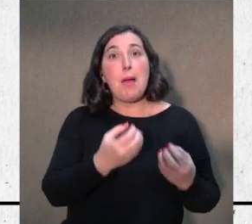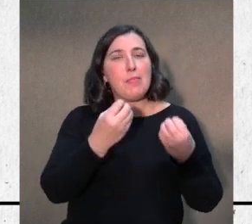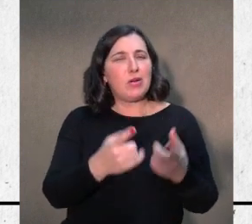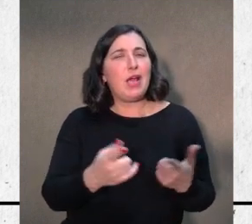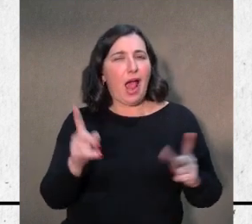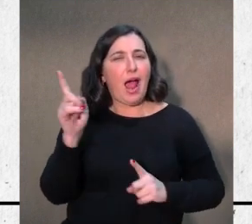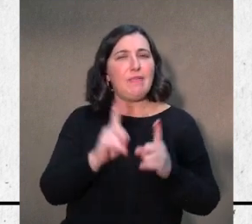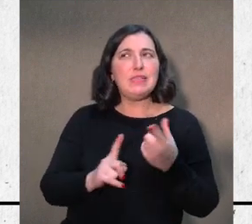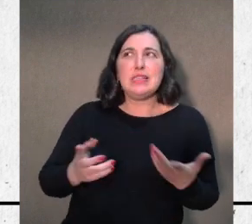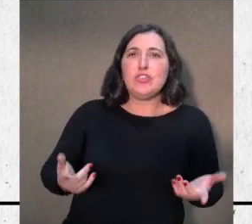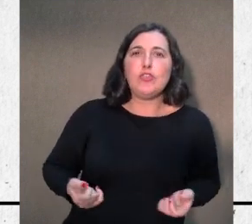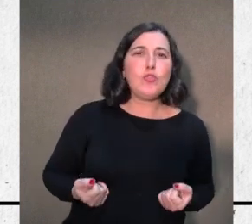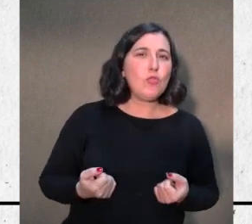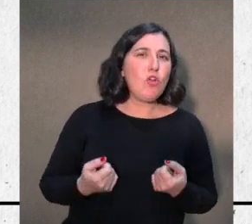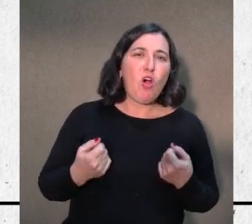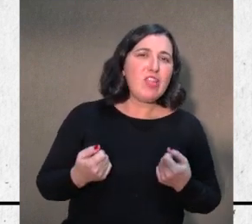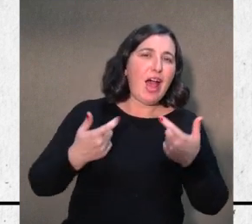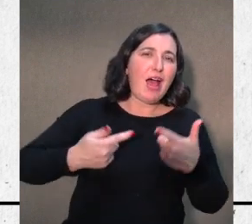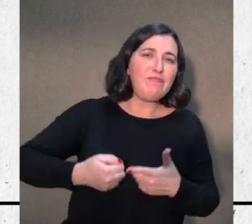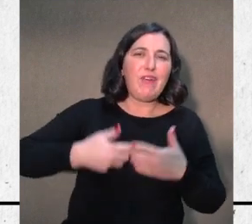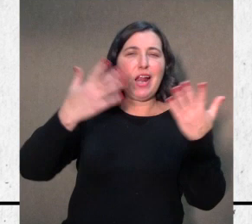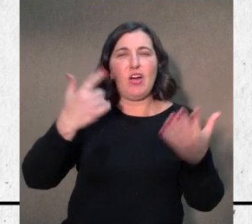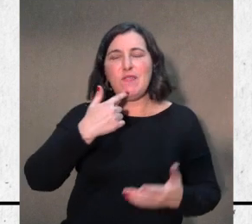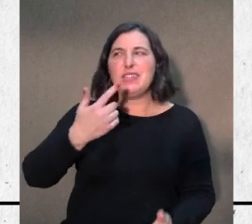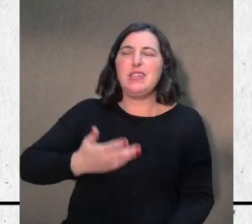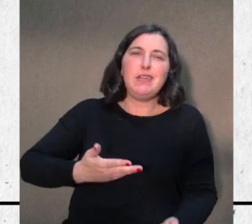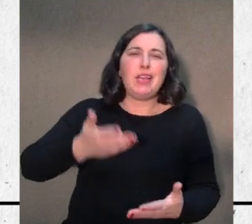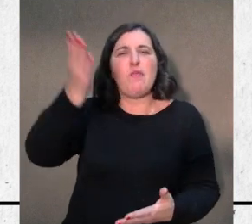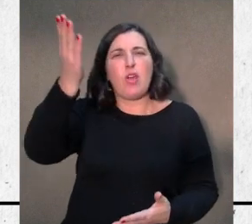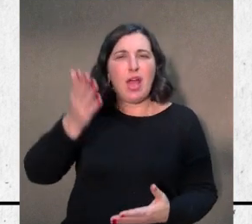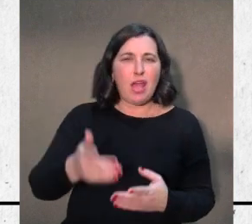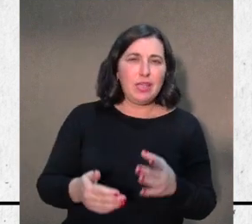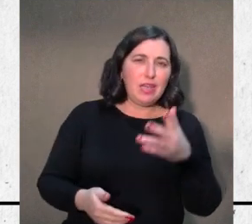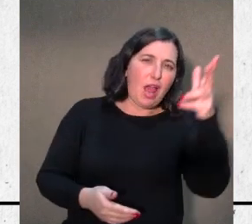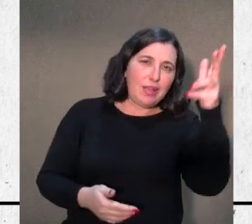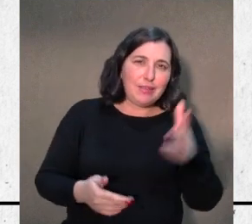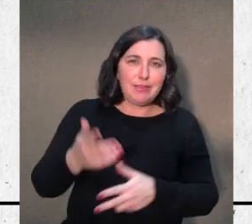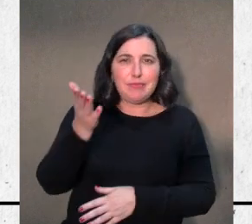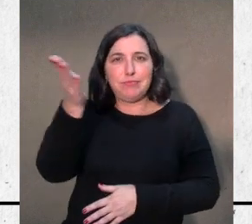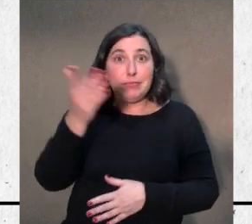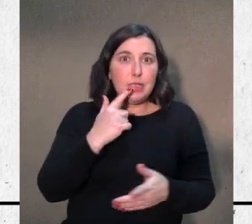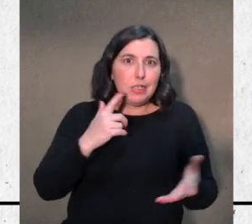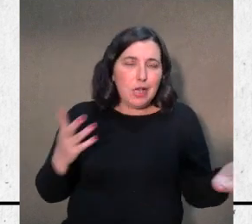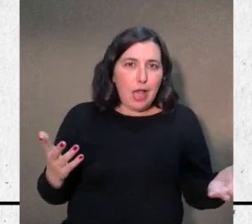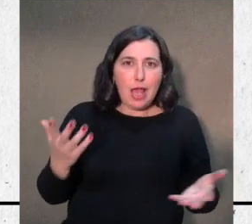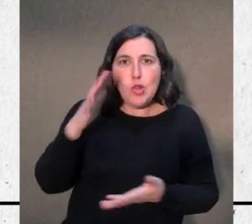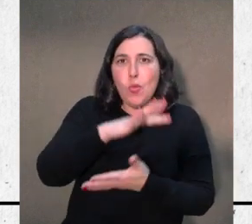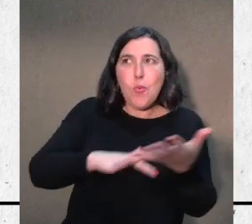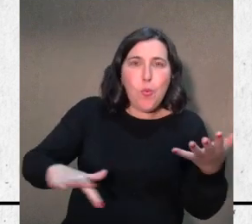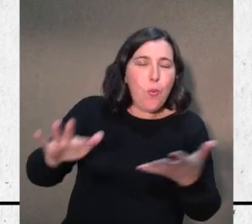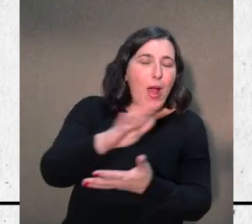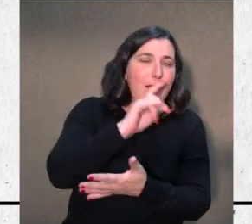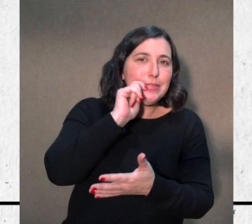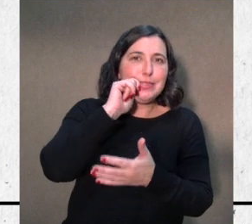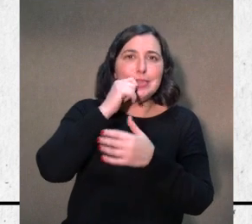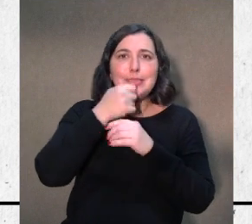o que voy a ir allá, y resulta que hay lugares divinos, y bueno, parte de lo que dice Margarita, la transmisión de los conciertos